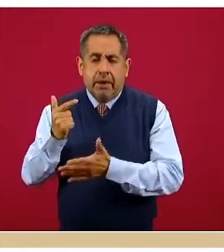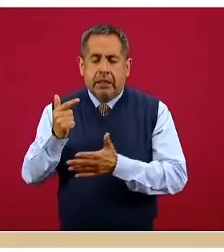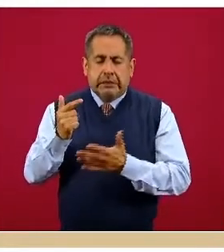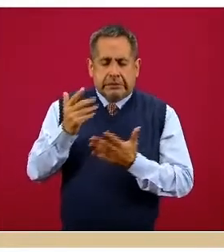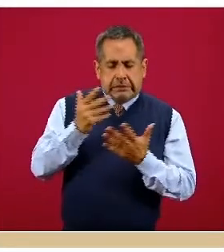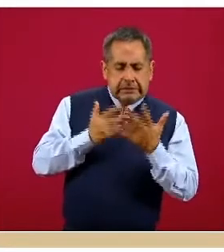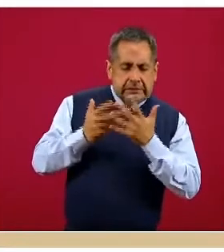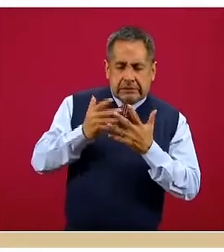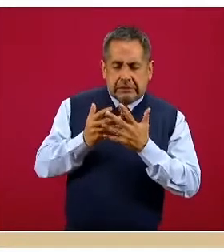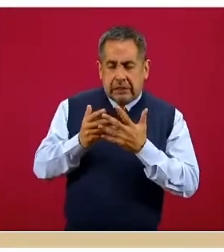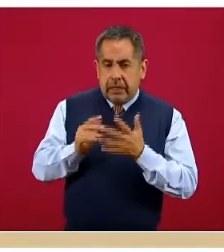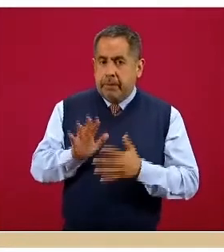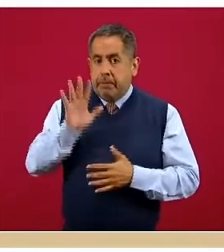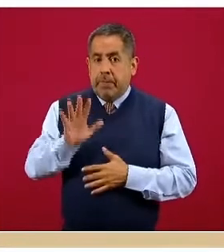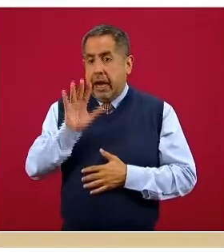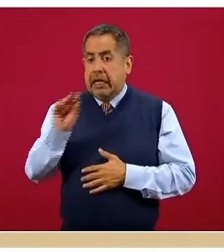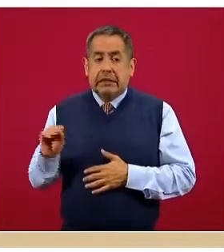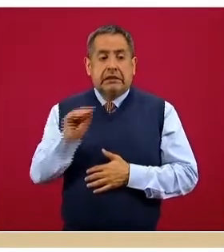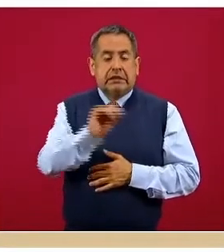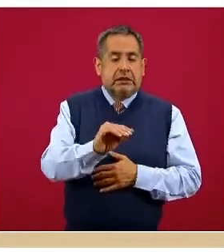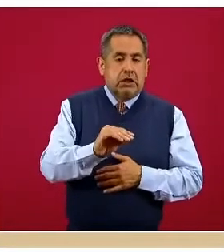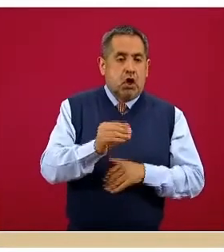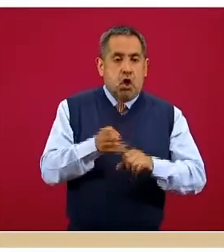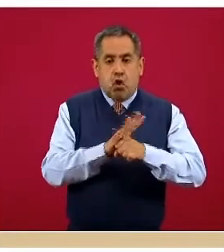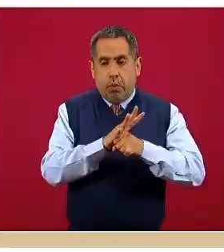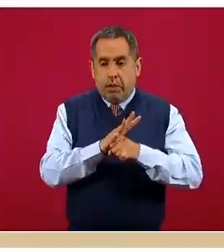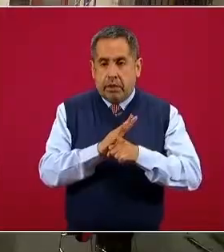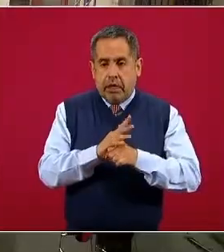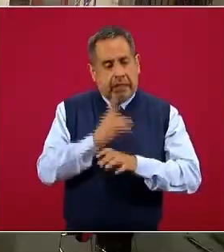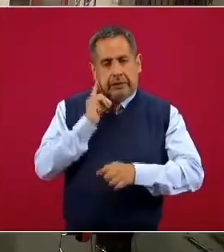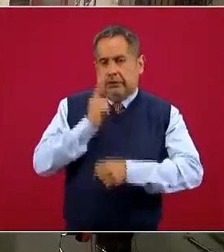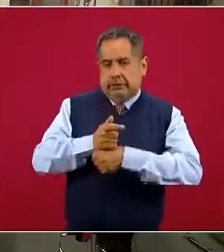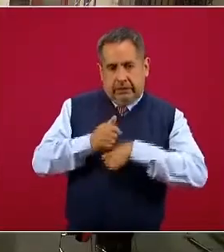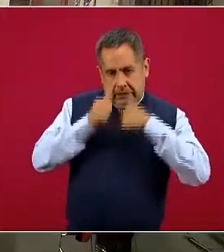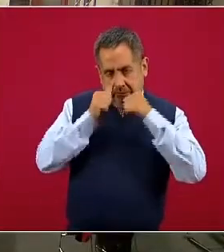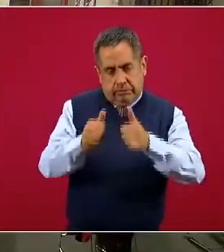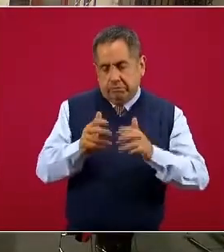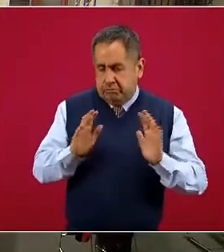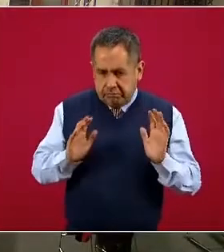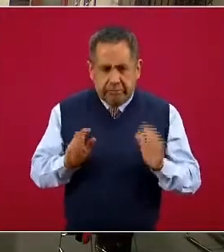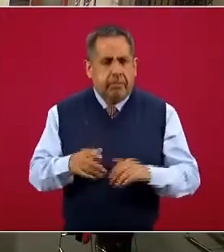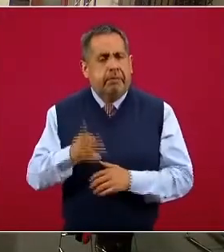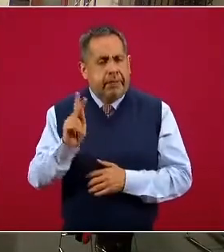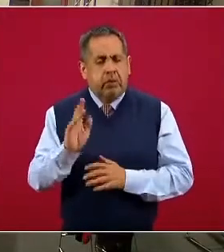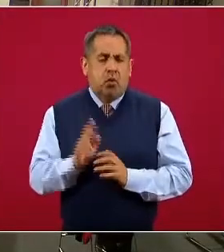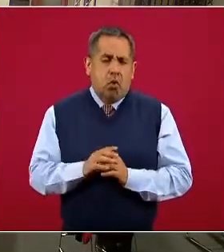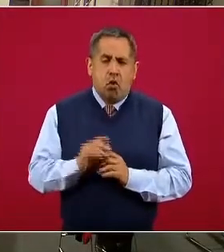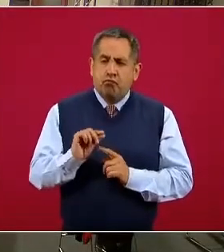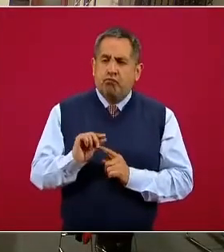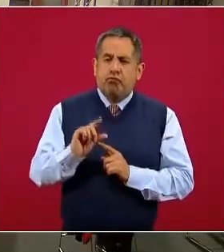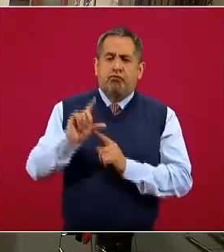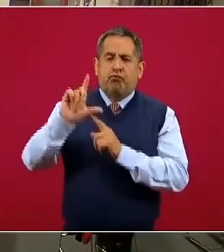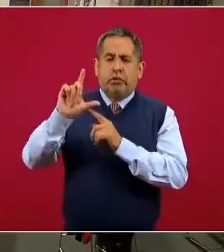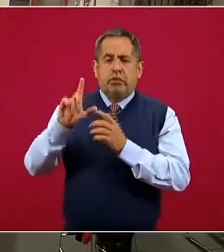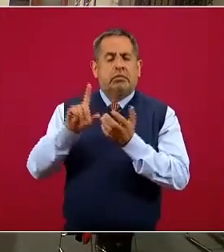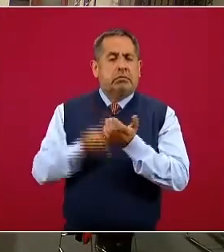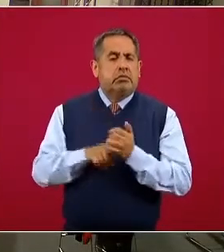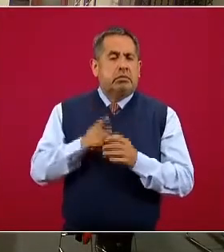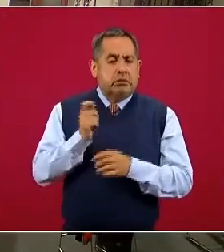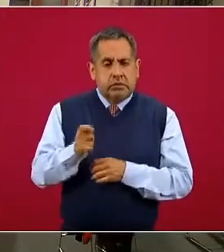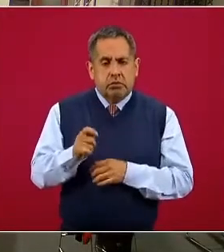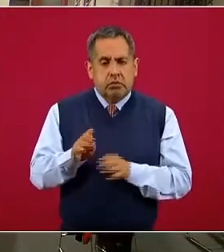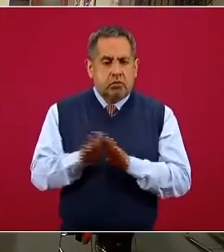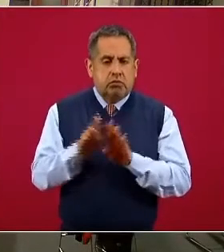en su momento eso lógicamente detonará las actividades de la atención médica. Pero vemos ya un incremento importante, al menos en